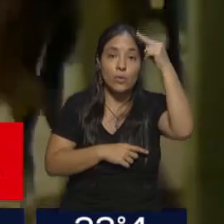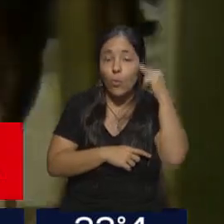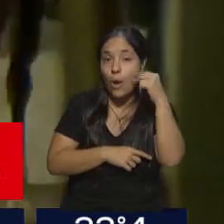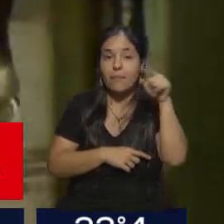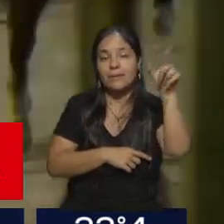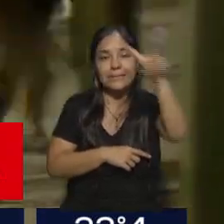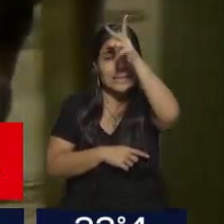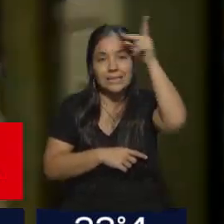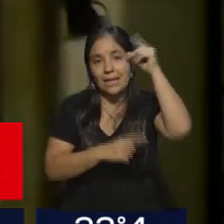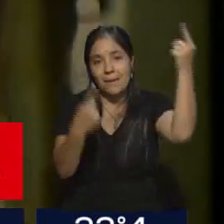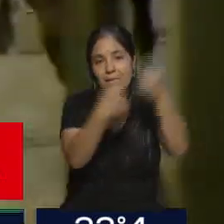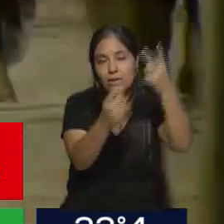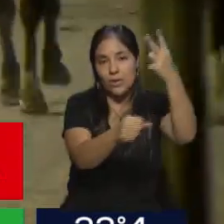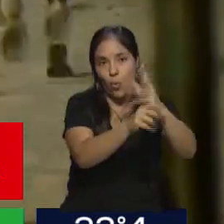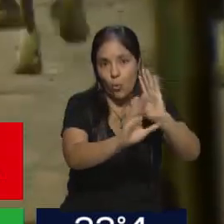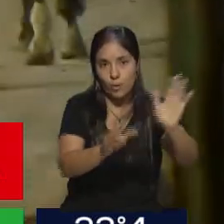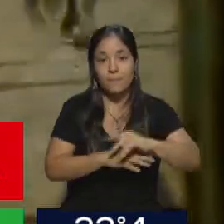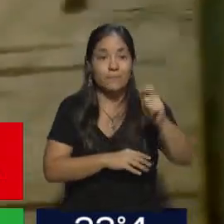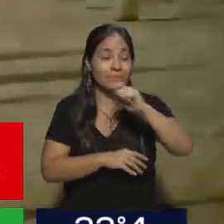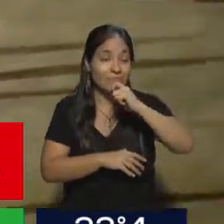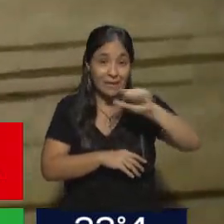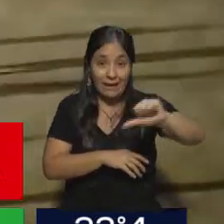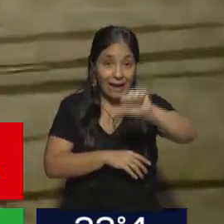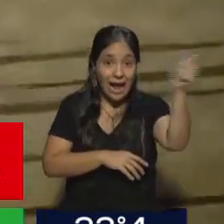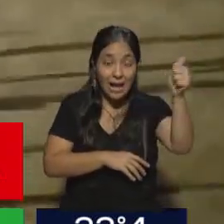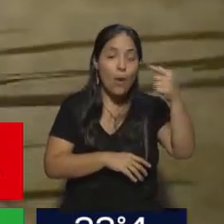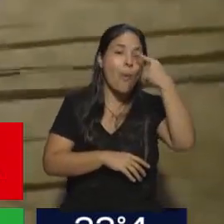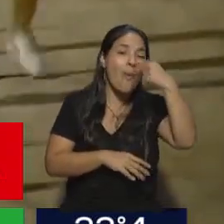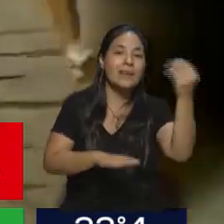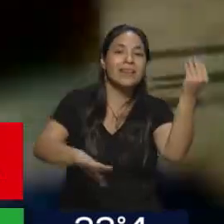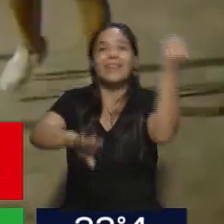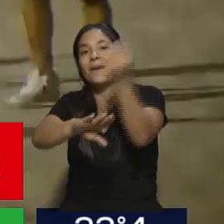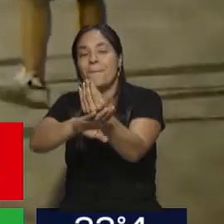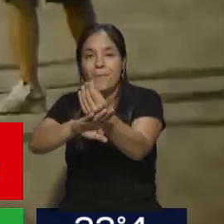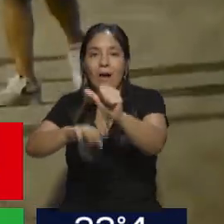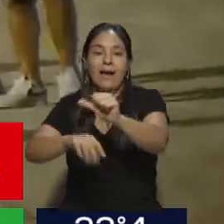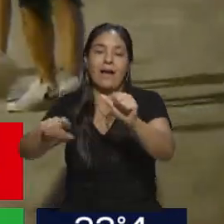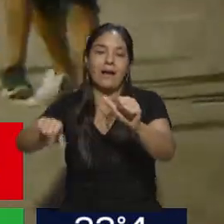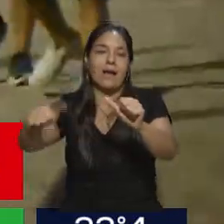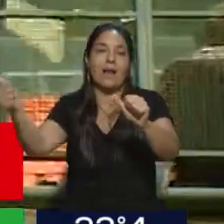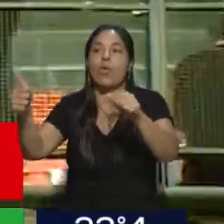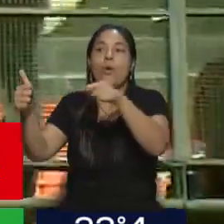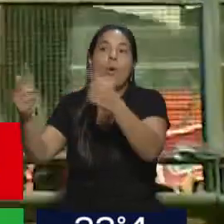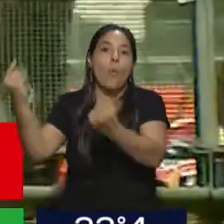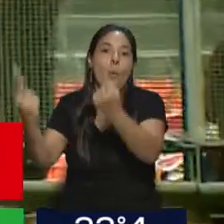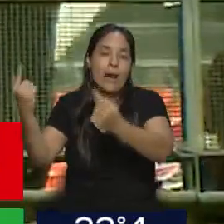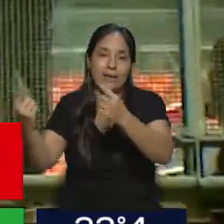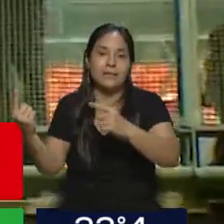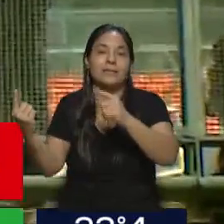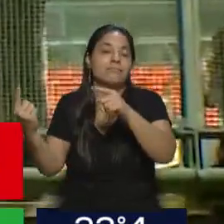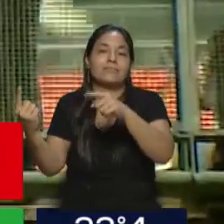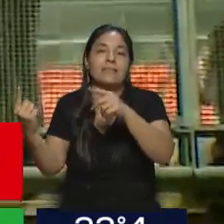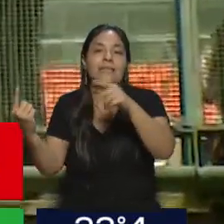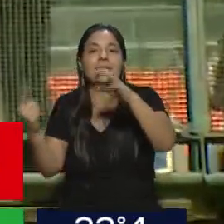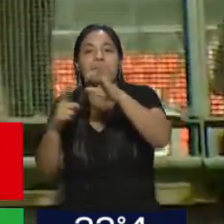en Santiago y el que gane avanzará a la última fase del repechaje contra el ganador de Trinidense o el Nacional de Quito,